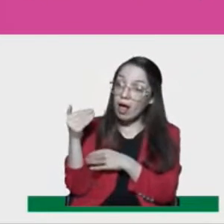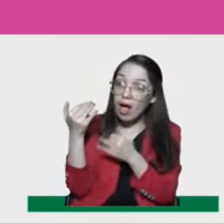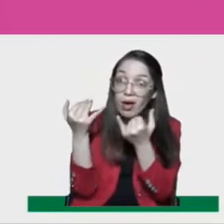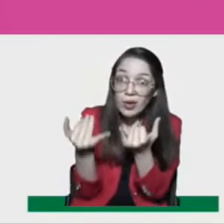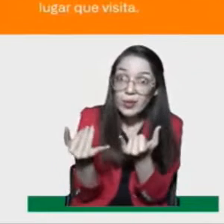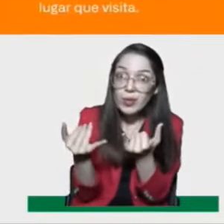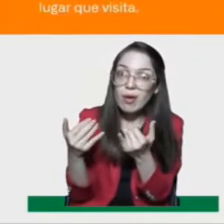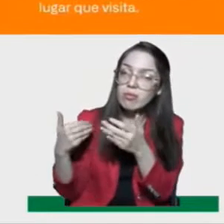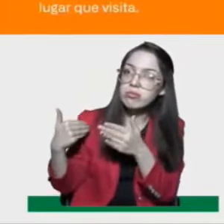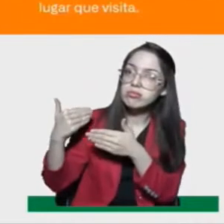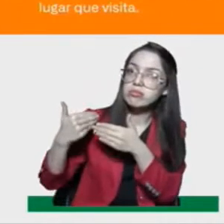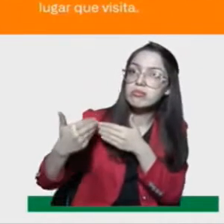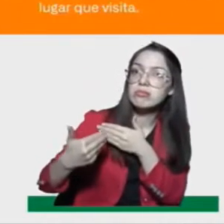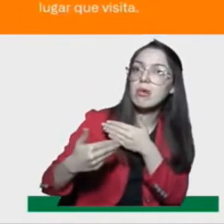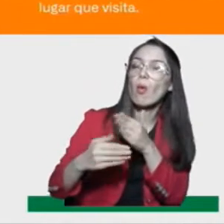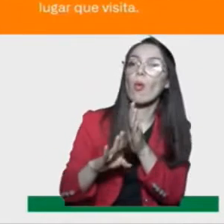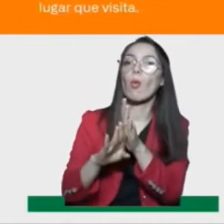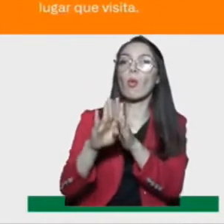estos procesos.